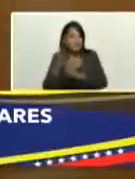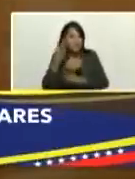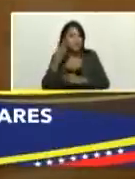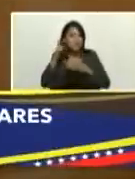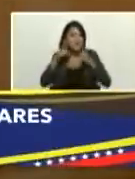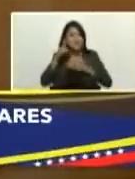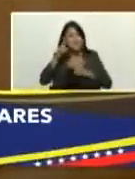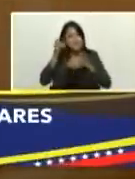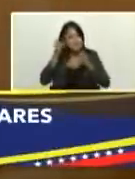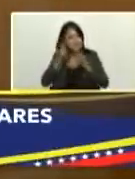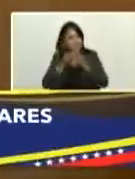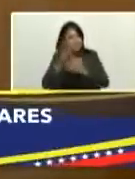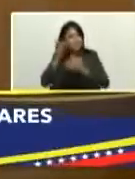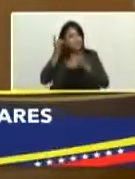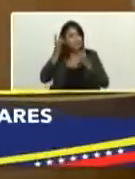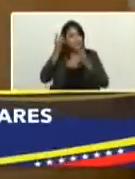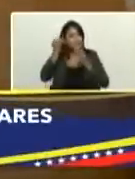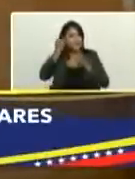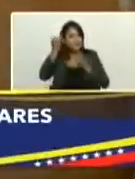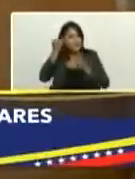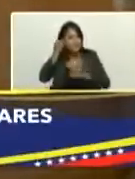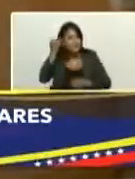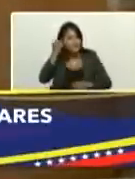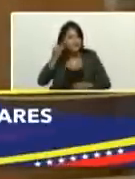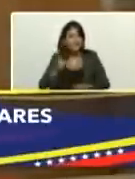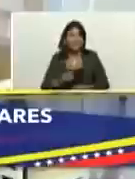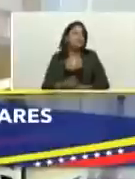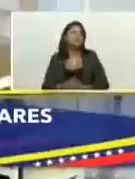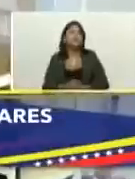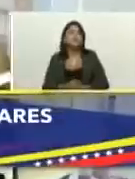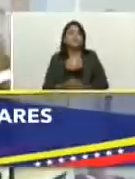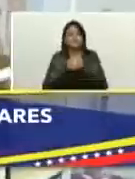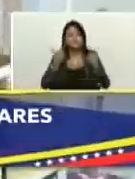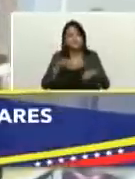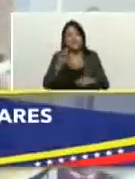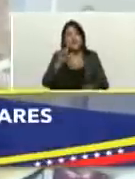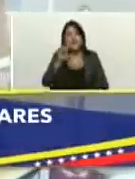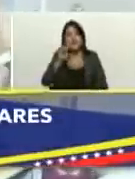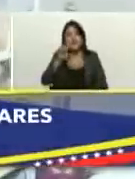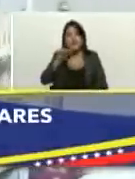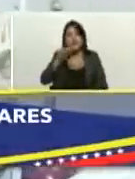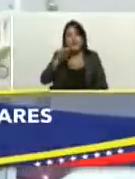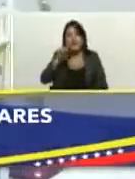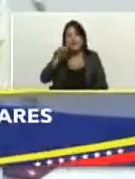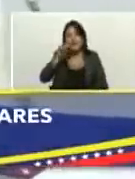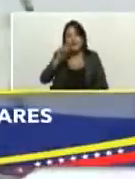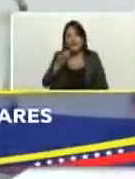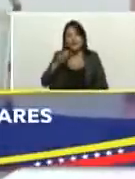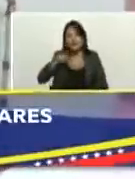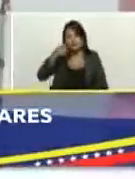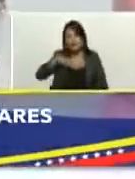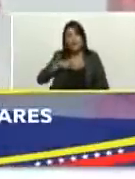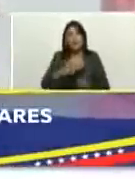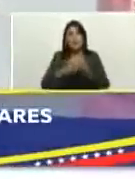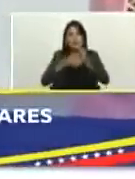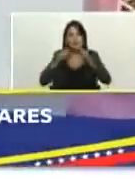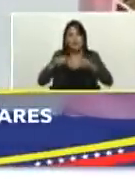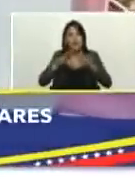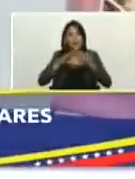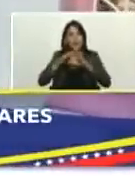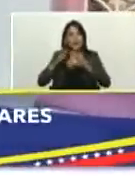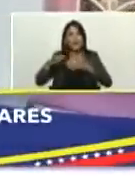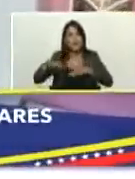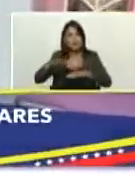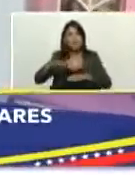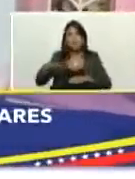Hugo Rafael Chávez Frías. Bueno, quien le habla por acá, Leandro Mar Tiapa, vocero y líder de la comunidad. Ciertamente estos